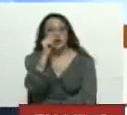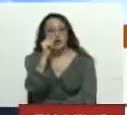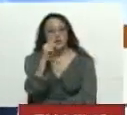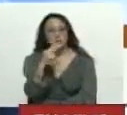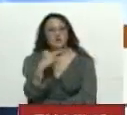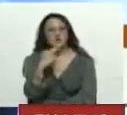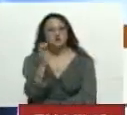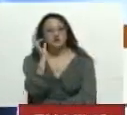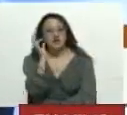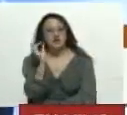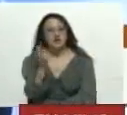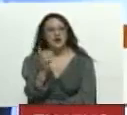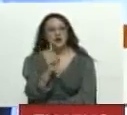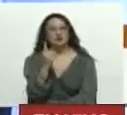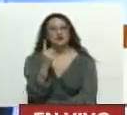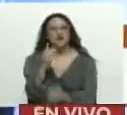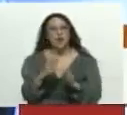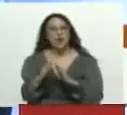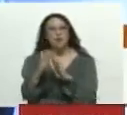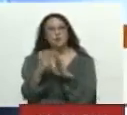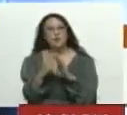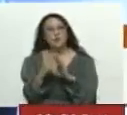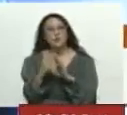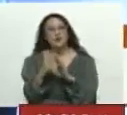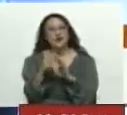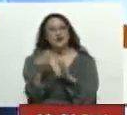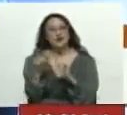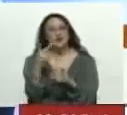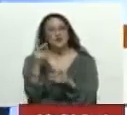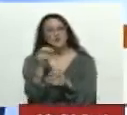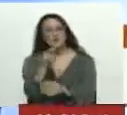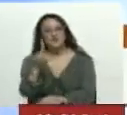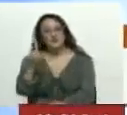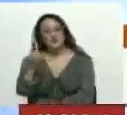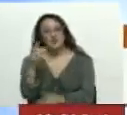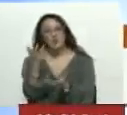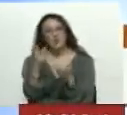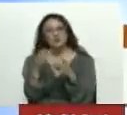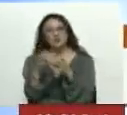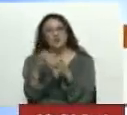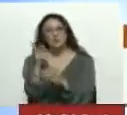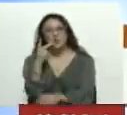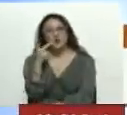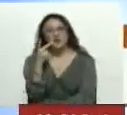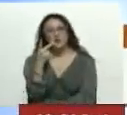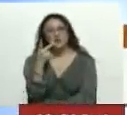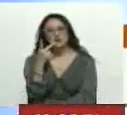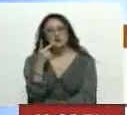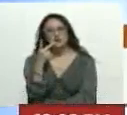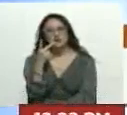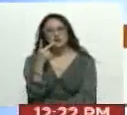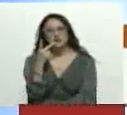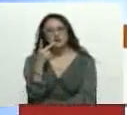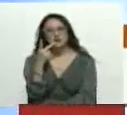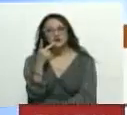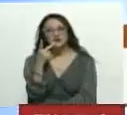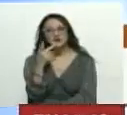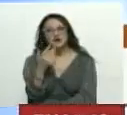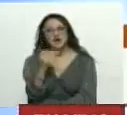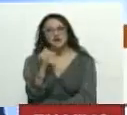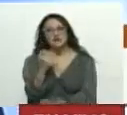de la comuna el panal dos mil veintiuno de mi organización política del Alexis vive sino en que aquí Bueno yo tengo la